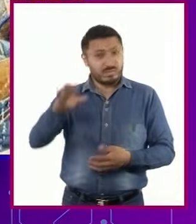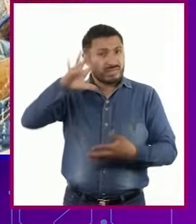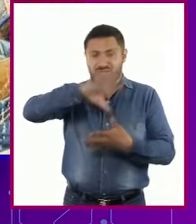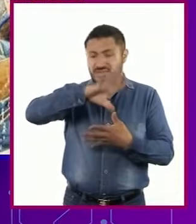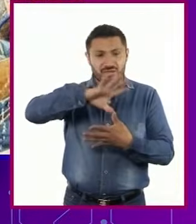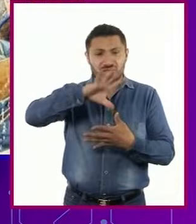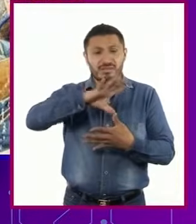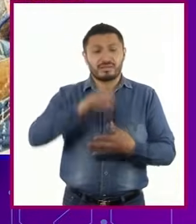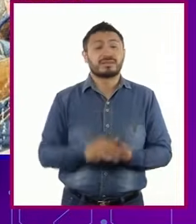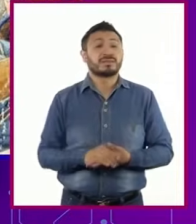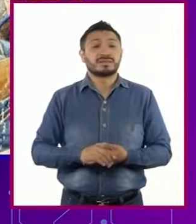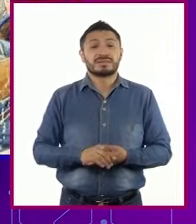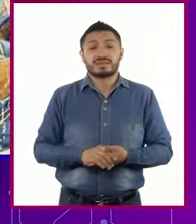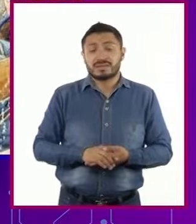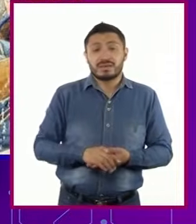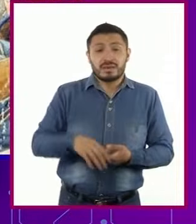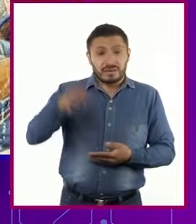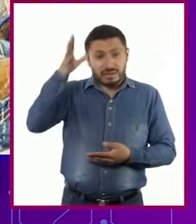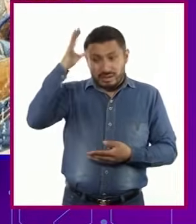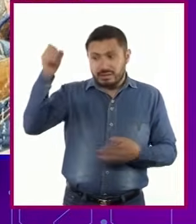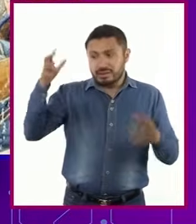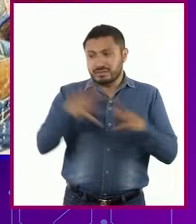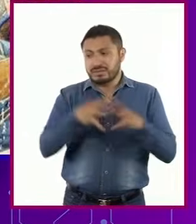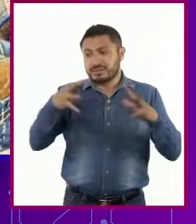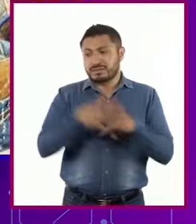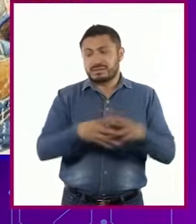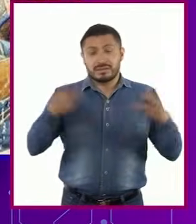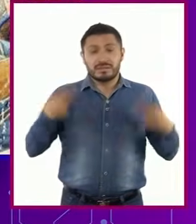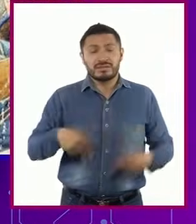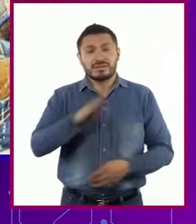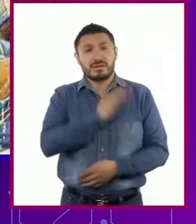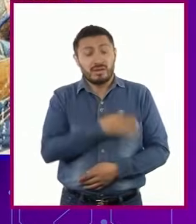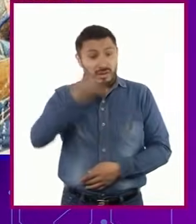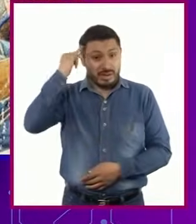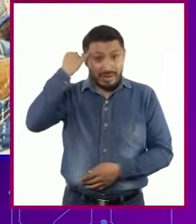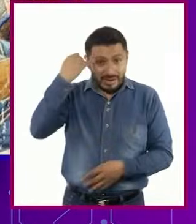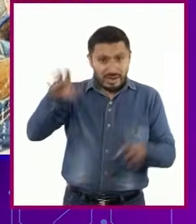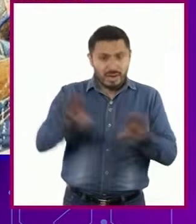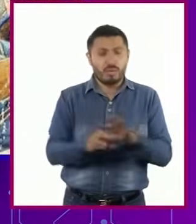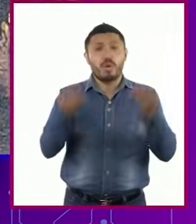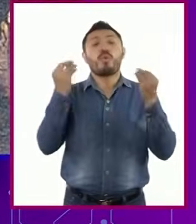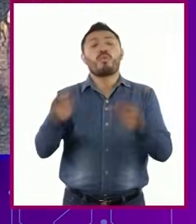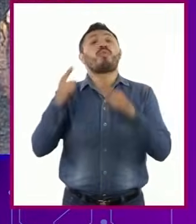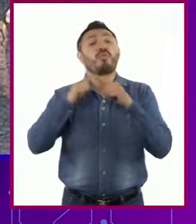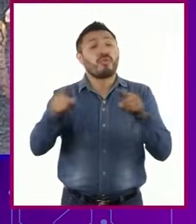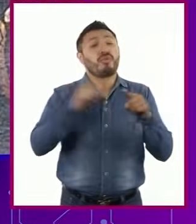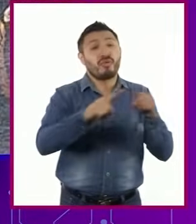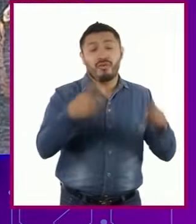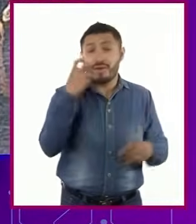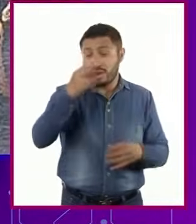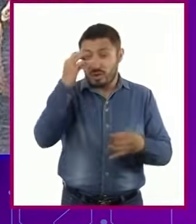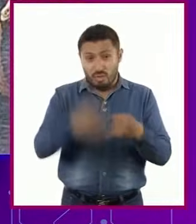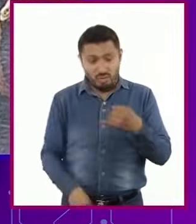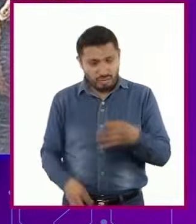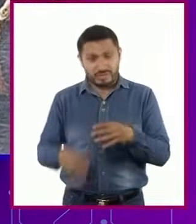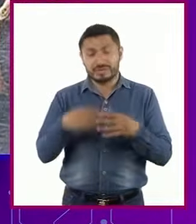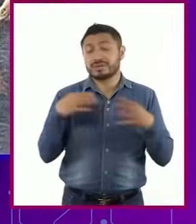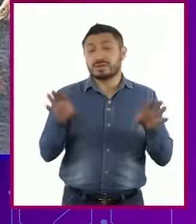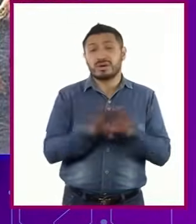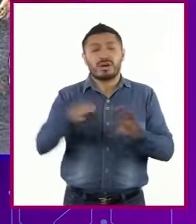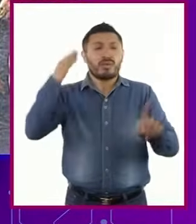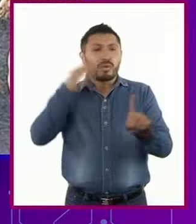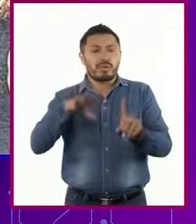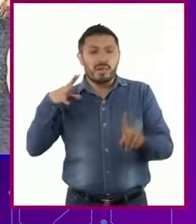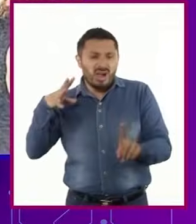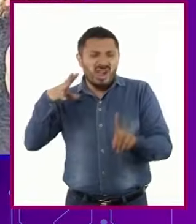Mesoamérica. La concepción de la guerra entre españoles e indígenas era muy diferente. Estos últimos buscaban